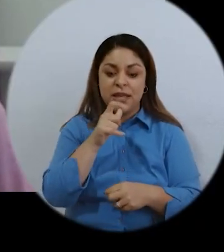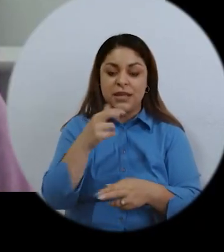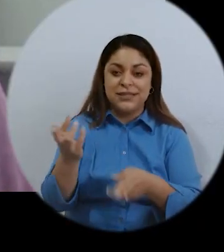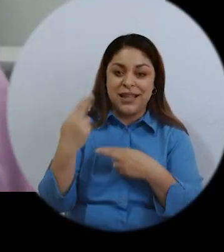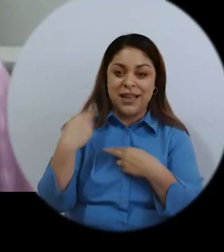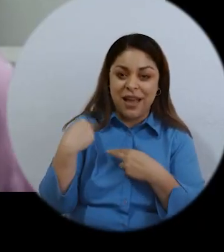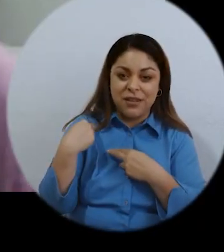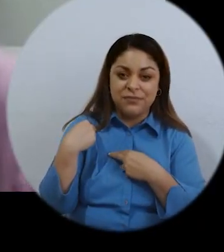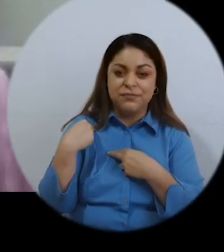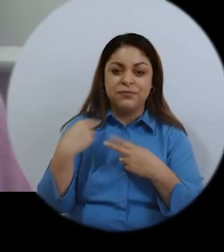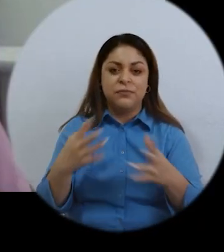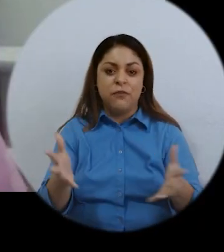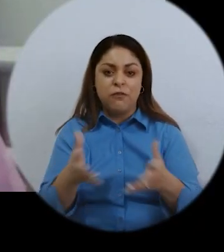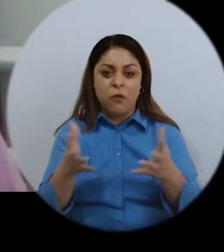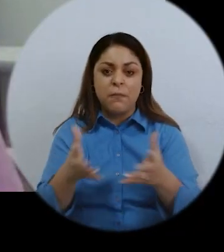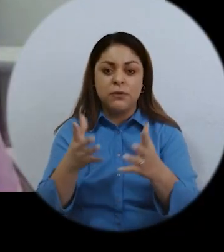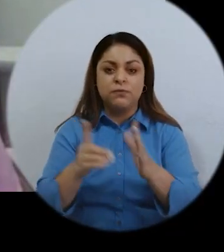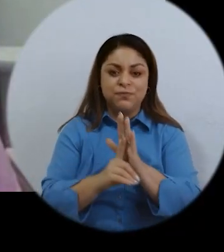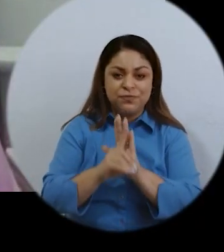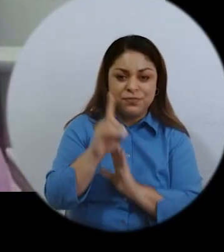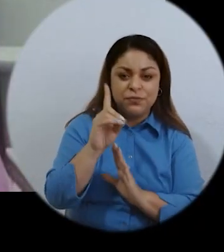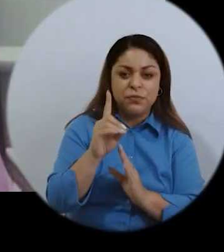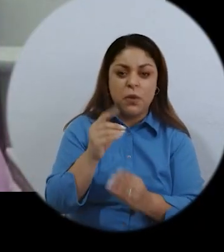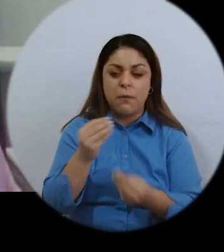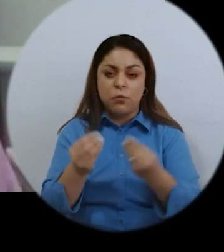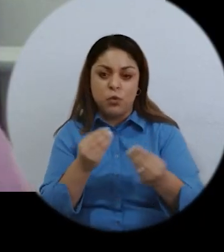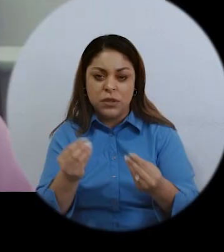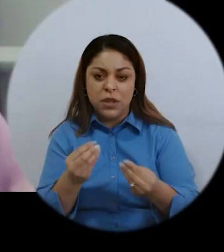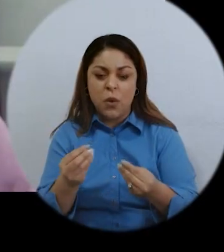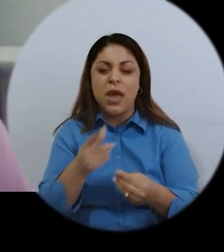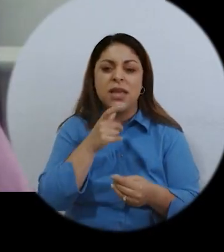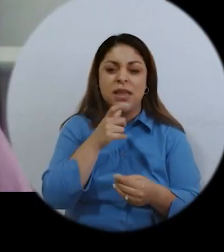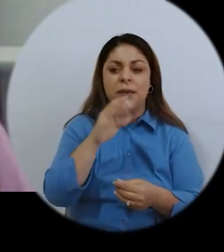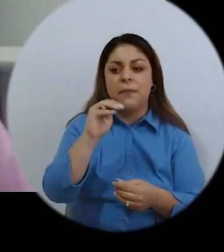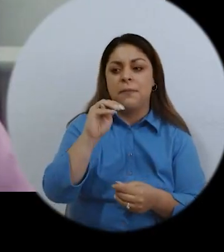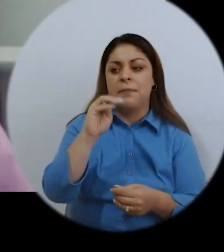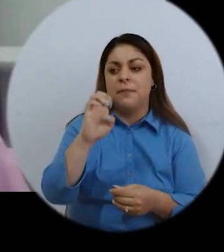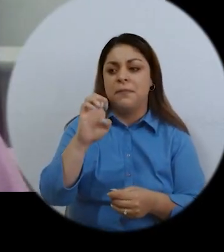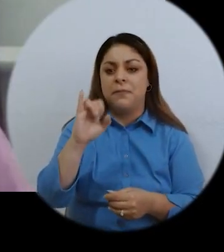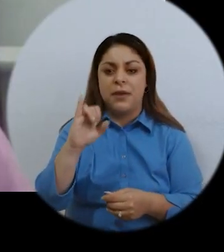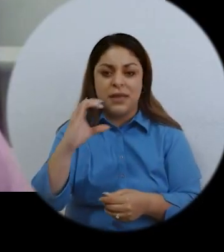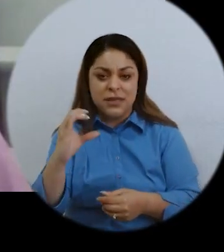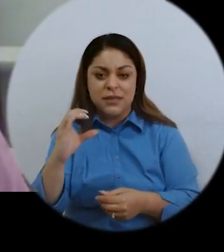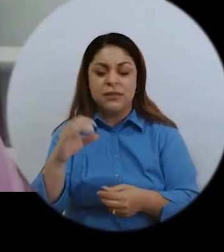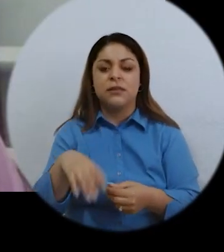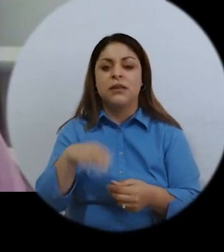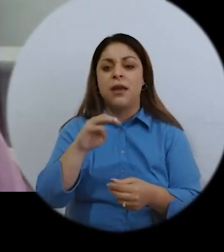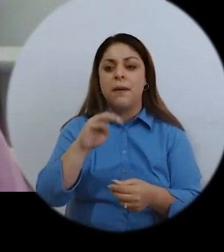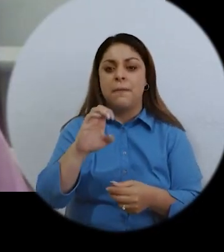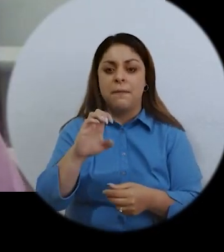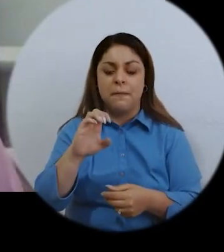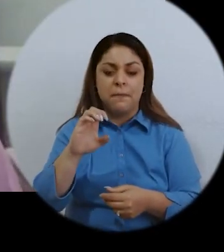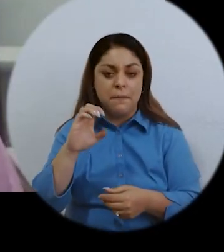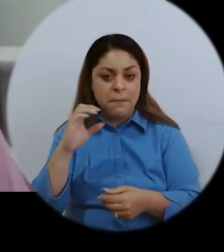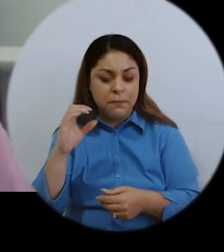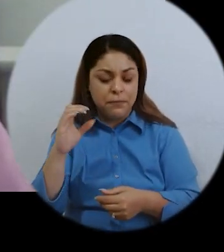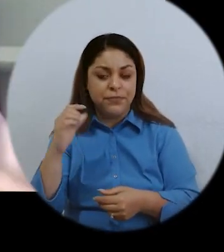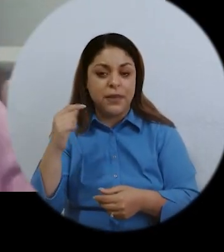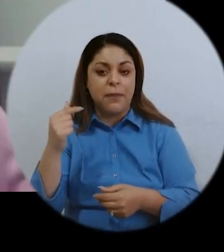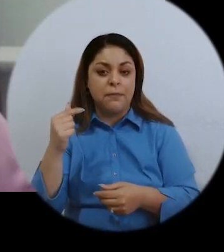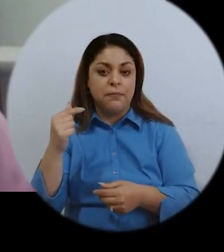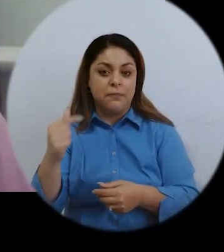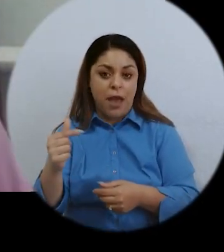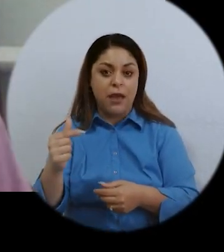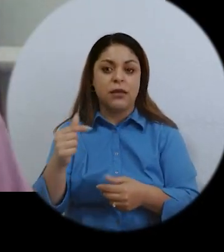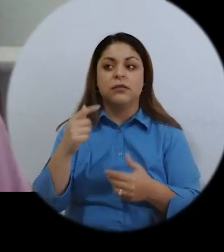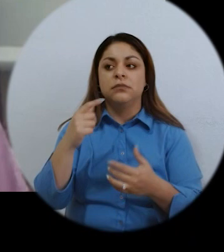que se encargan de fomento o el desarrollo productivo, el MEIC, el MAG, ¿verdad? Todas las instituciones, las